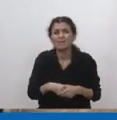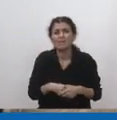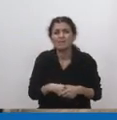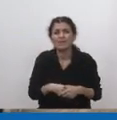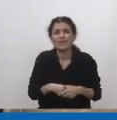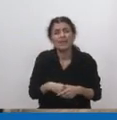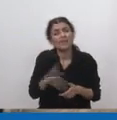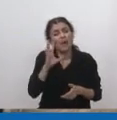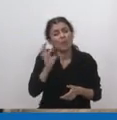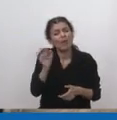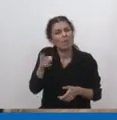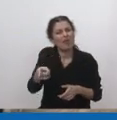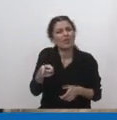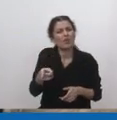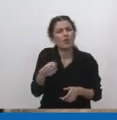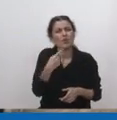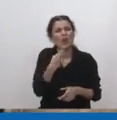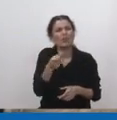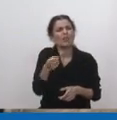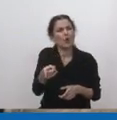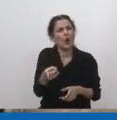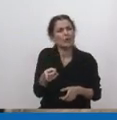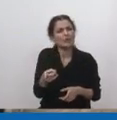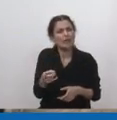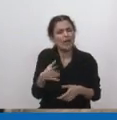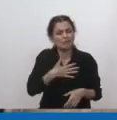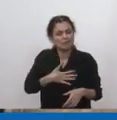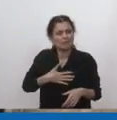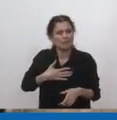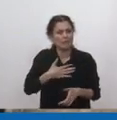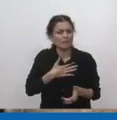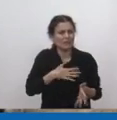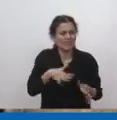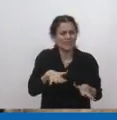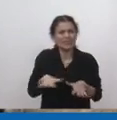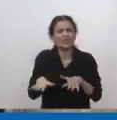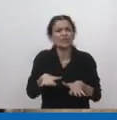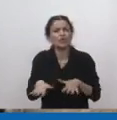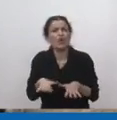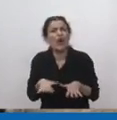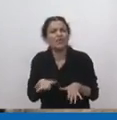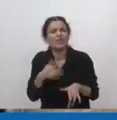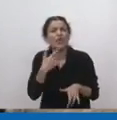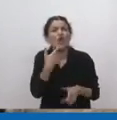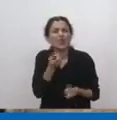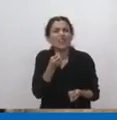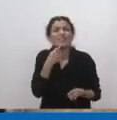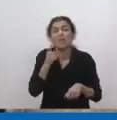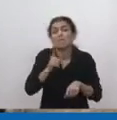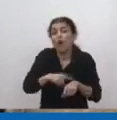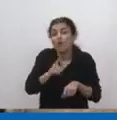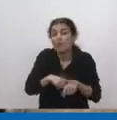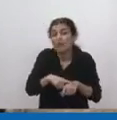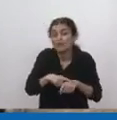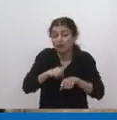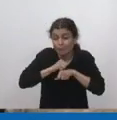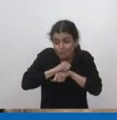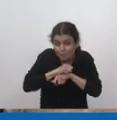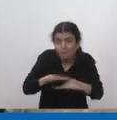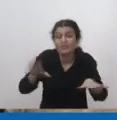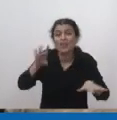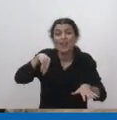se ha observado y se percibe el gran impacto